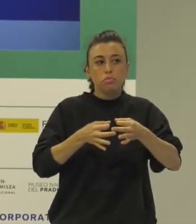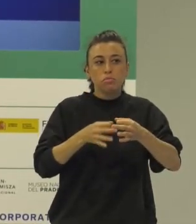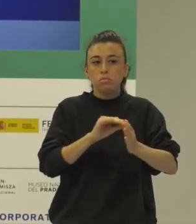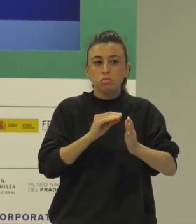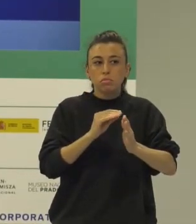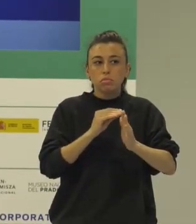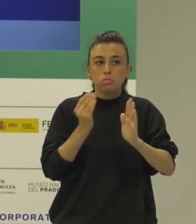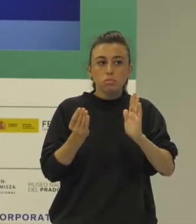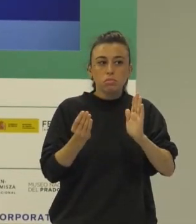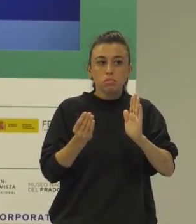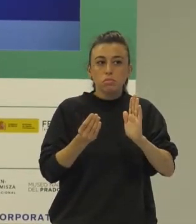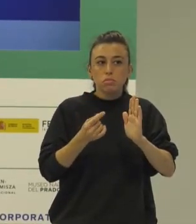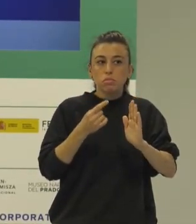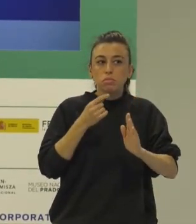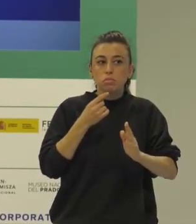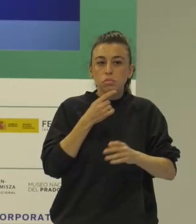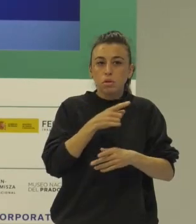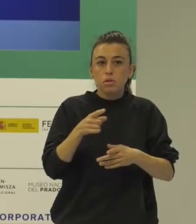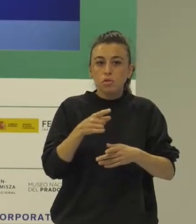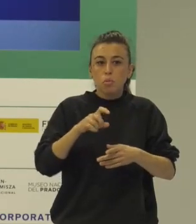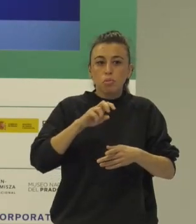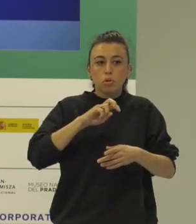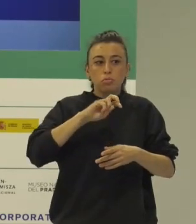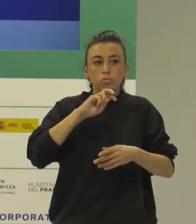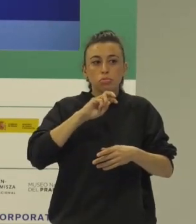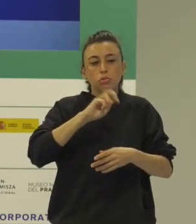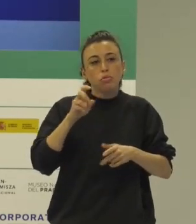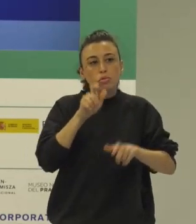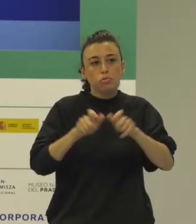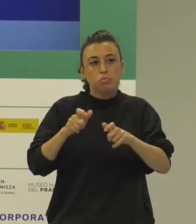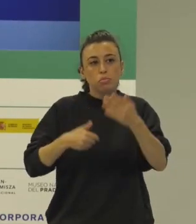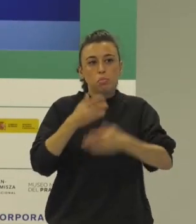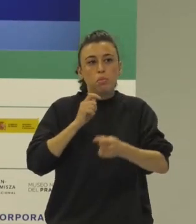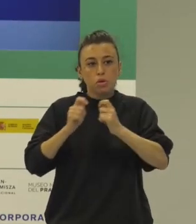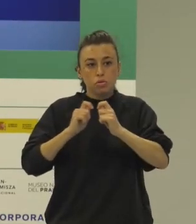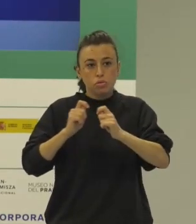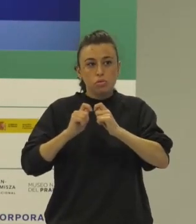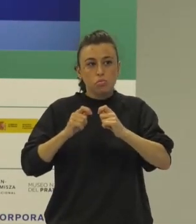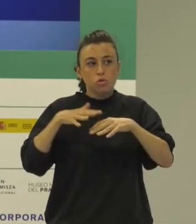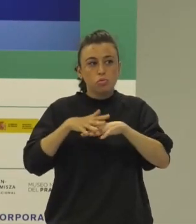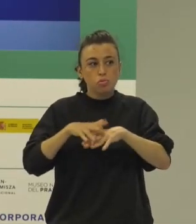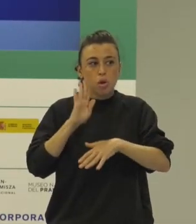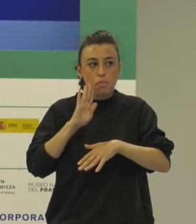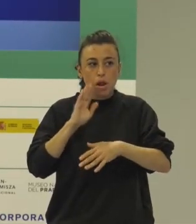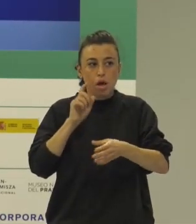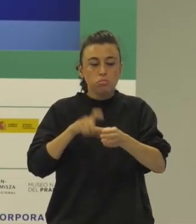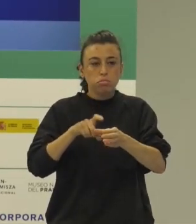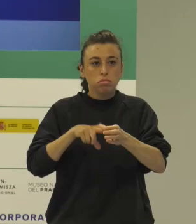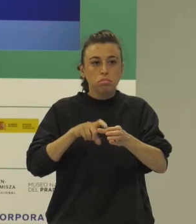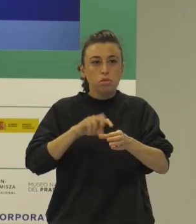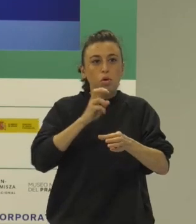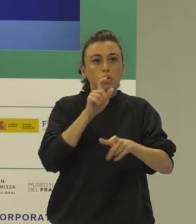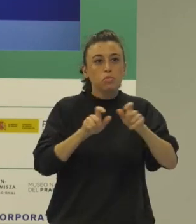resto de periodistas son parte de una estructura criminal. Y también hay 9 personas entre columnistas y periodistas, reporteros, que están